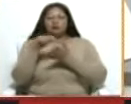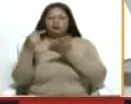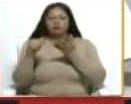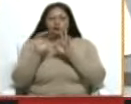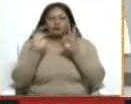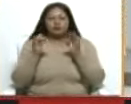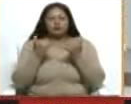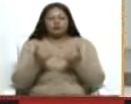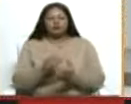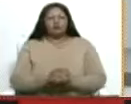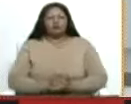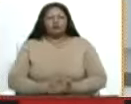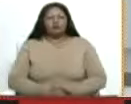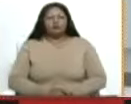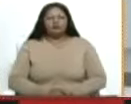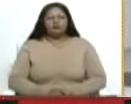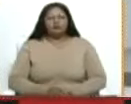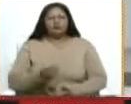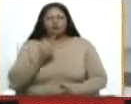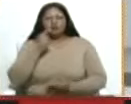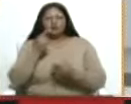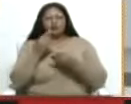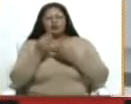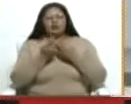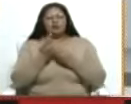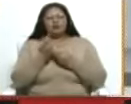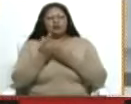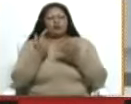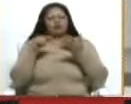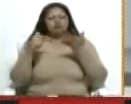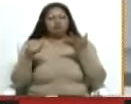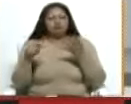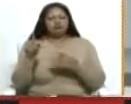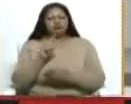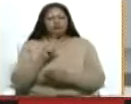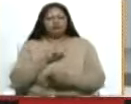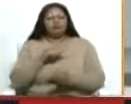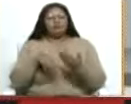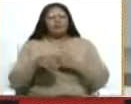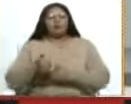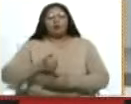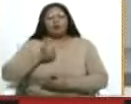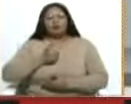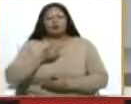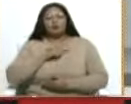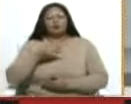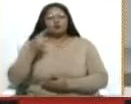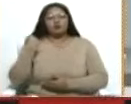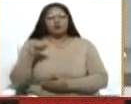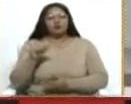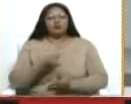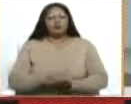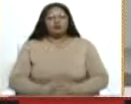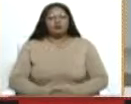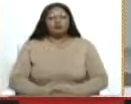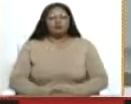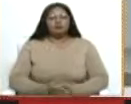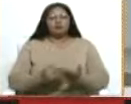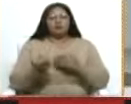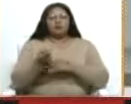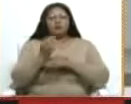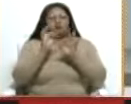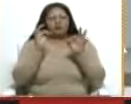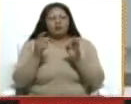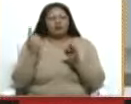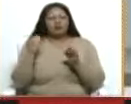forma que no se diga, no, es que no hay material, sí, vamos a hacer material, vamos a aprovechar lo que tenemos y vamos a tratar de generar más material, bueno,